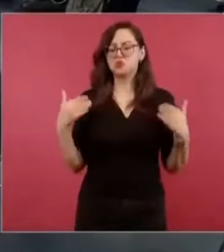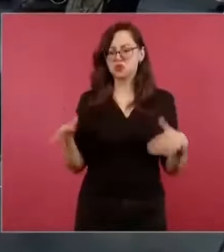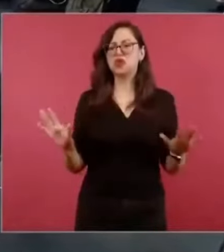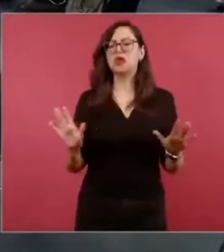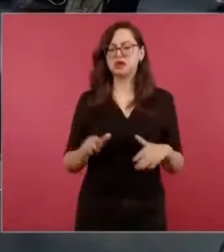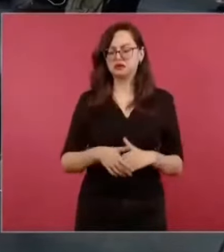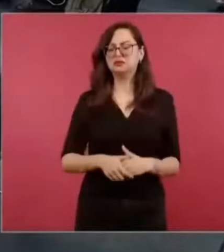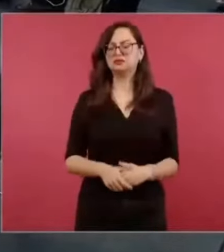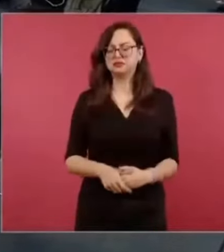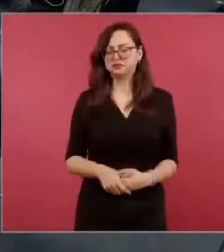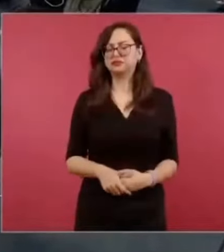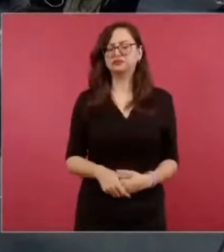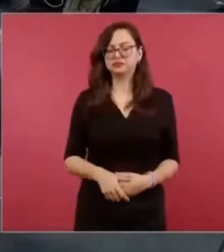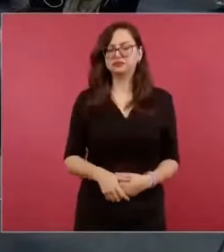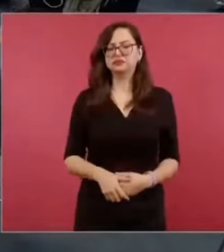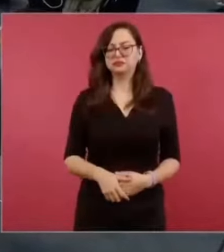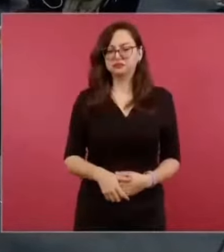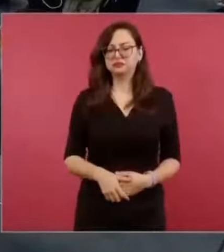no